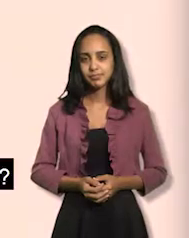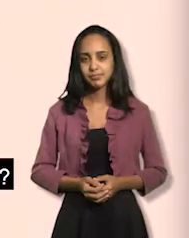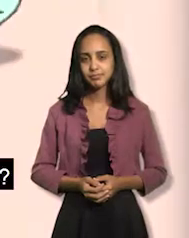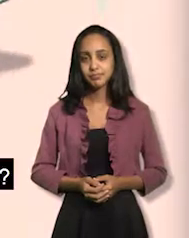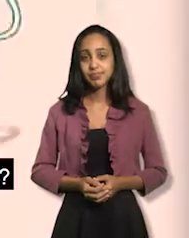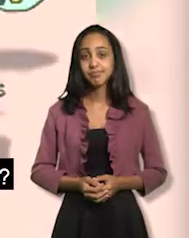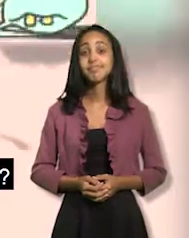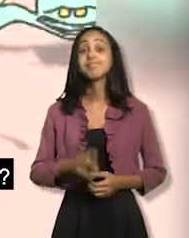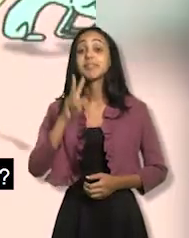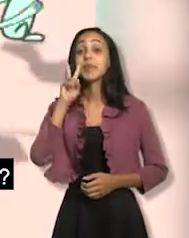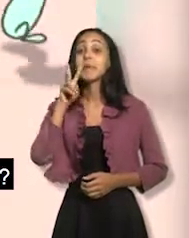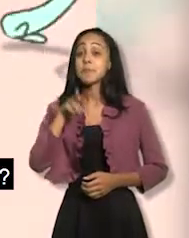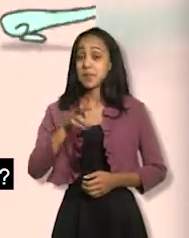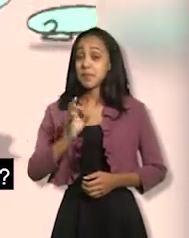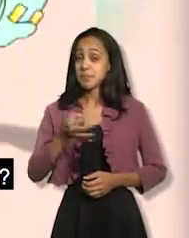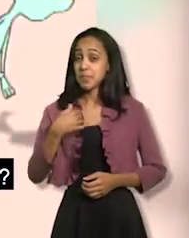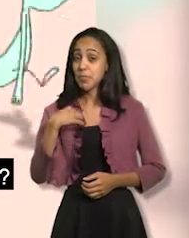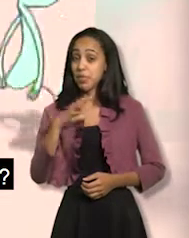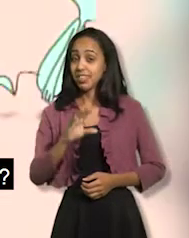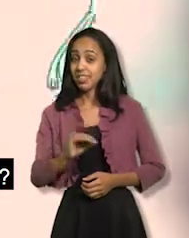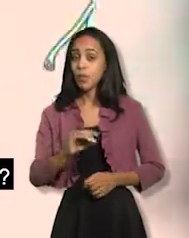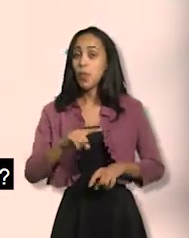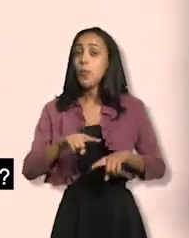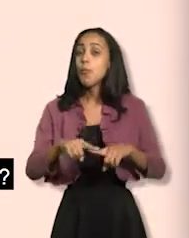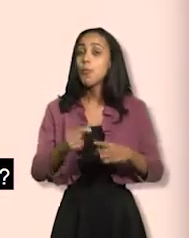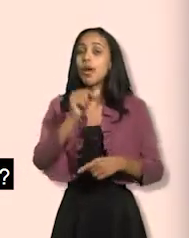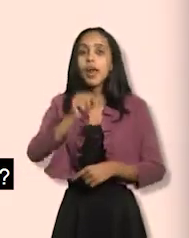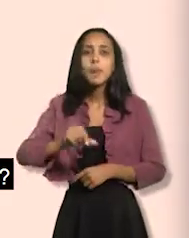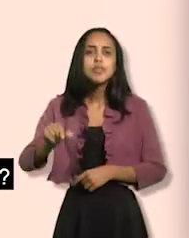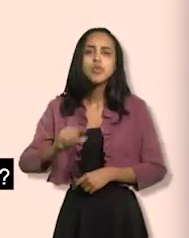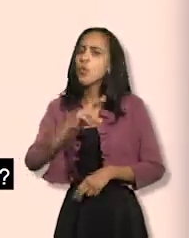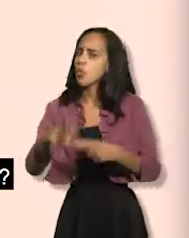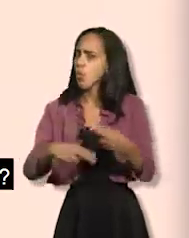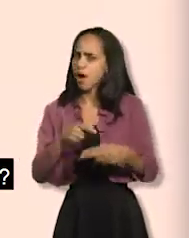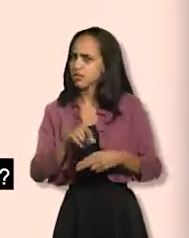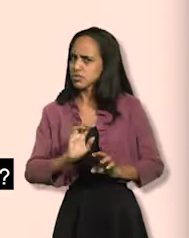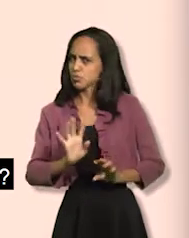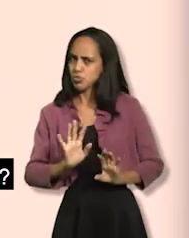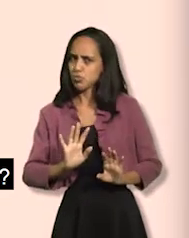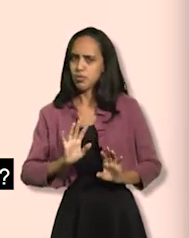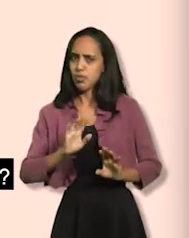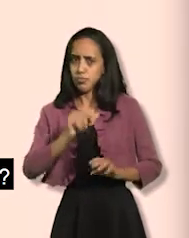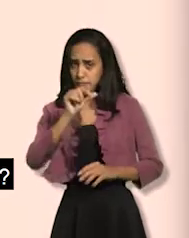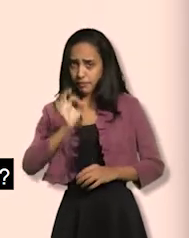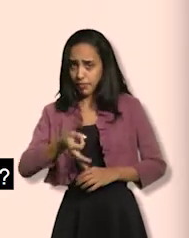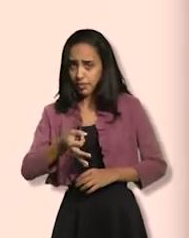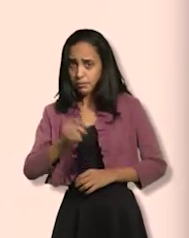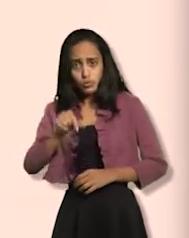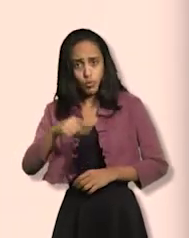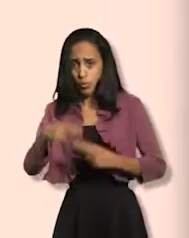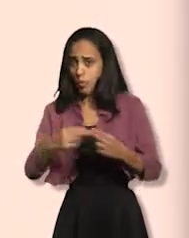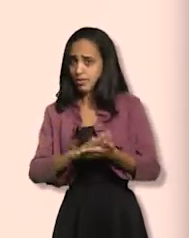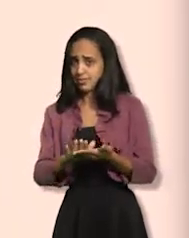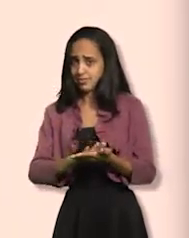Se dan cuenta de lo que les digo Porque la gente no hace esas cosas ¿Verdad?